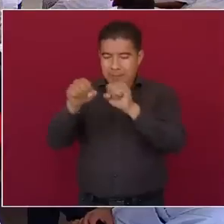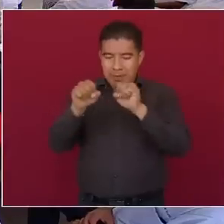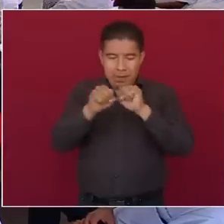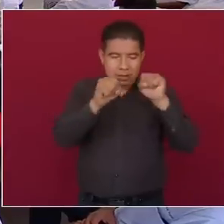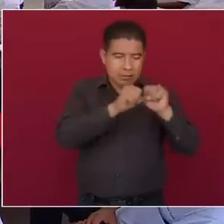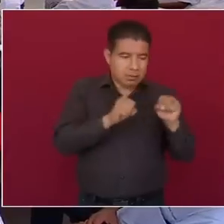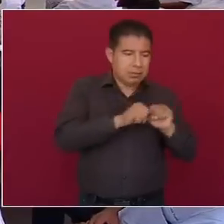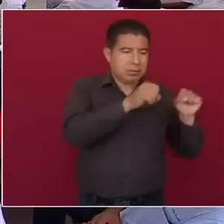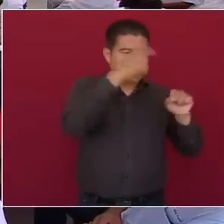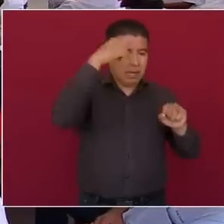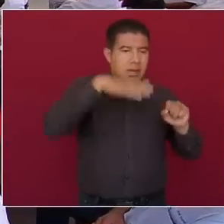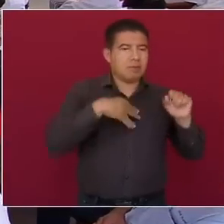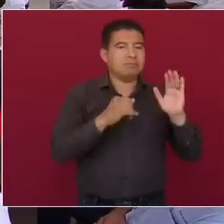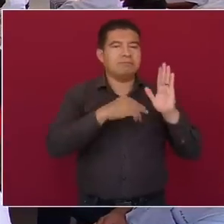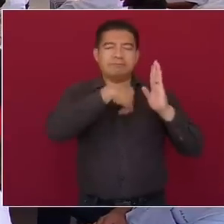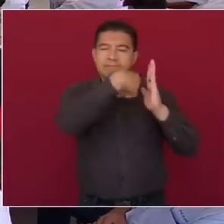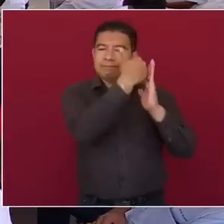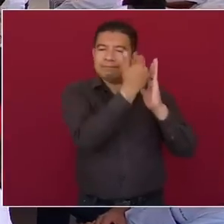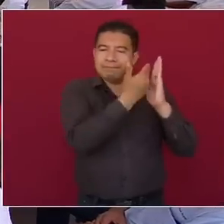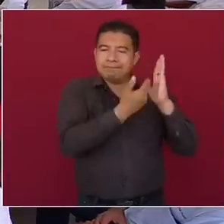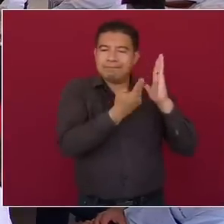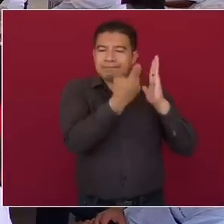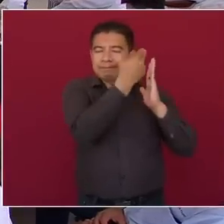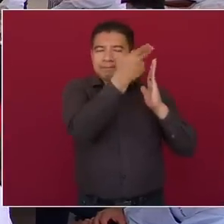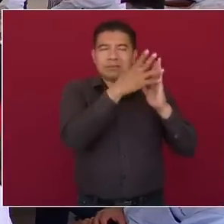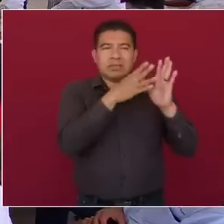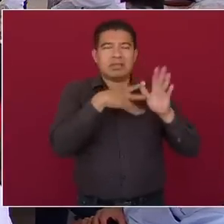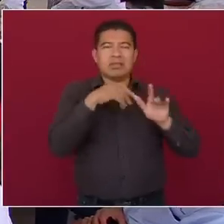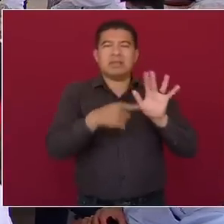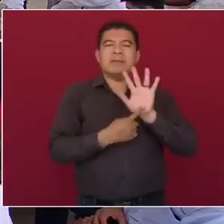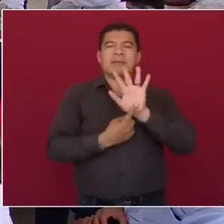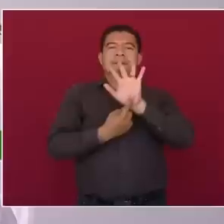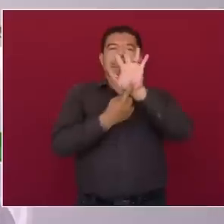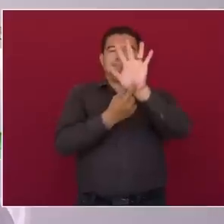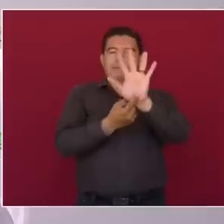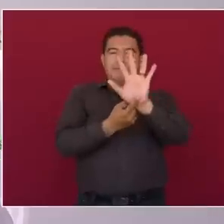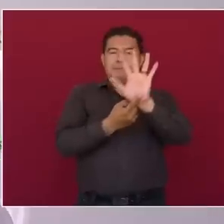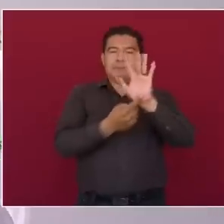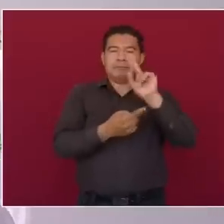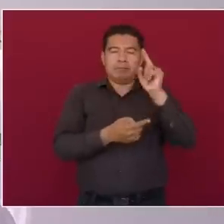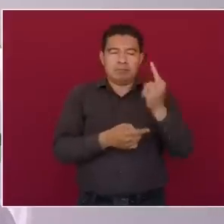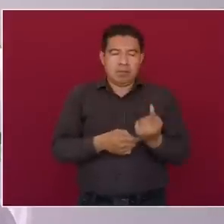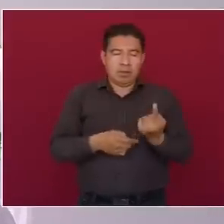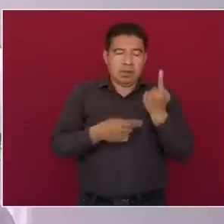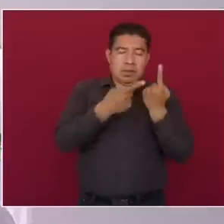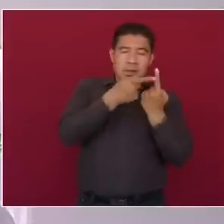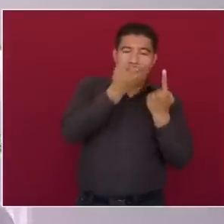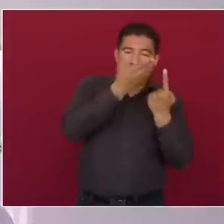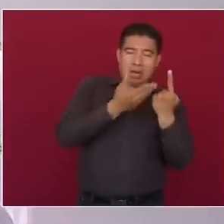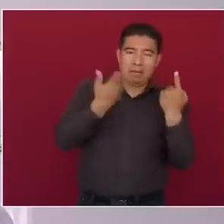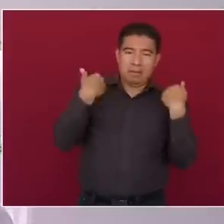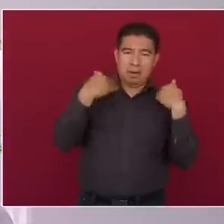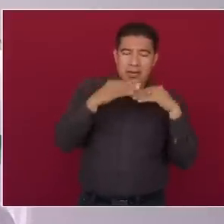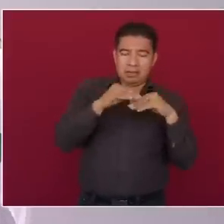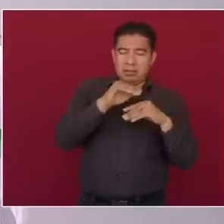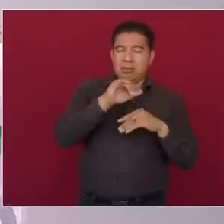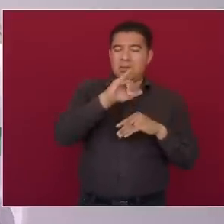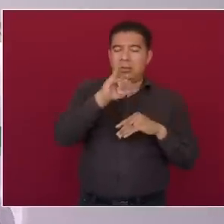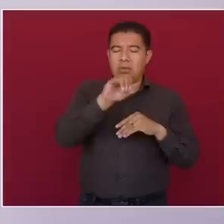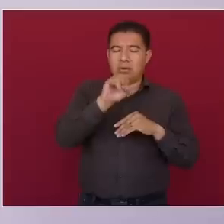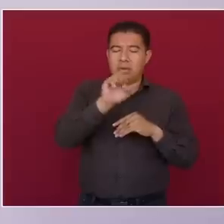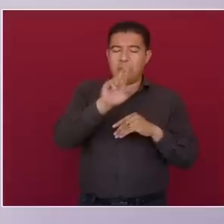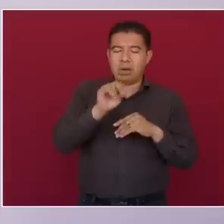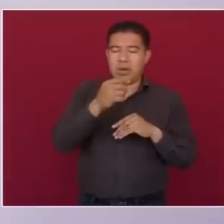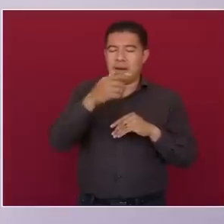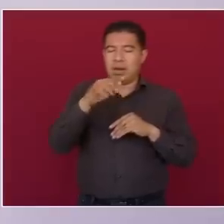3 muralistas de la zona para que mostraran sus bocetos. El muralista de Paraíso, el maestro Jorge Enrique Ollosa,